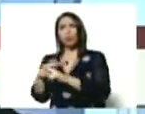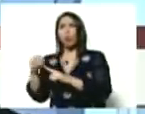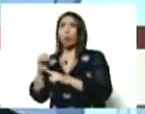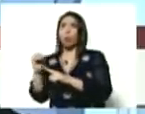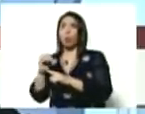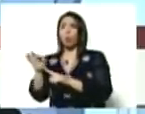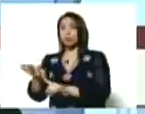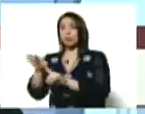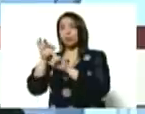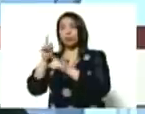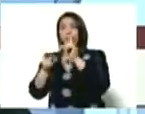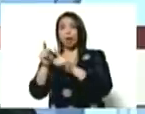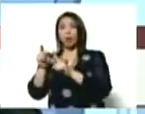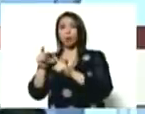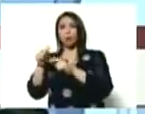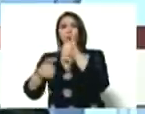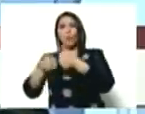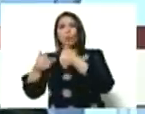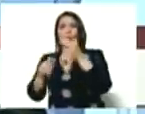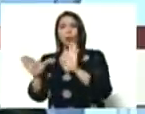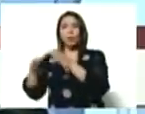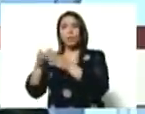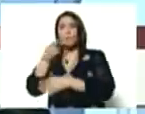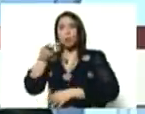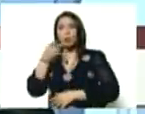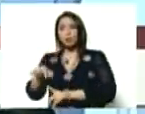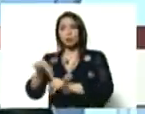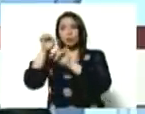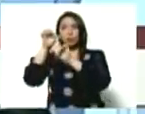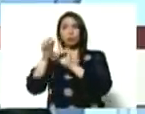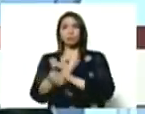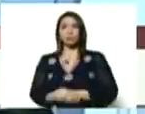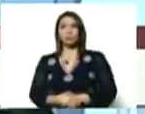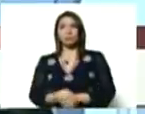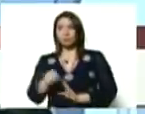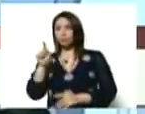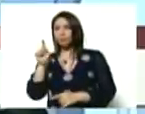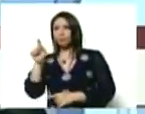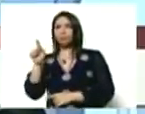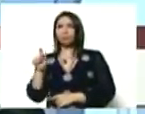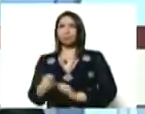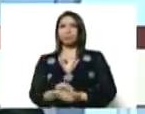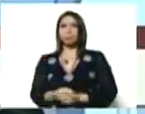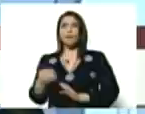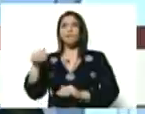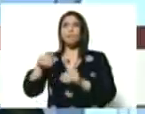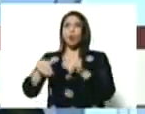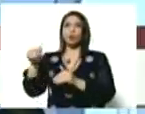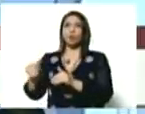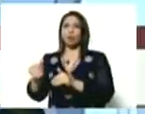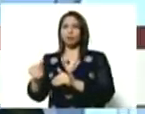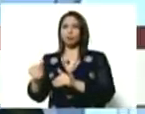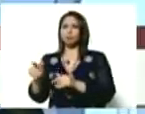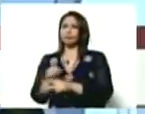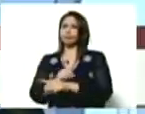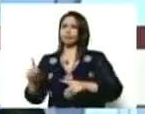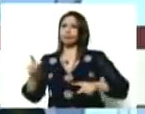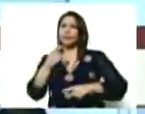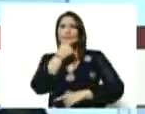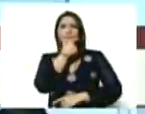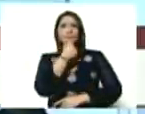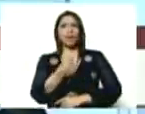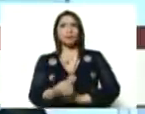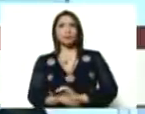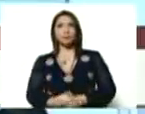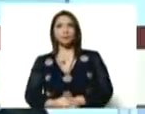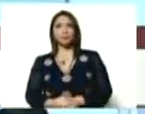cargos, seleccionar el partido, escoger el cargo y presionar la opción votar. Es demasiado sencillo.